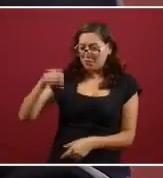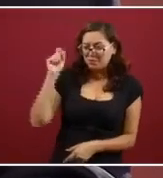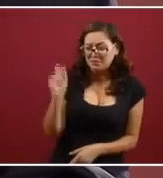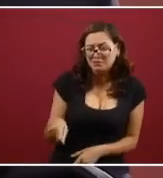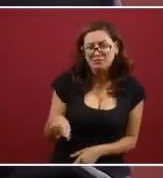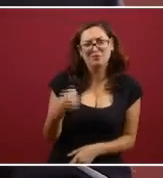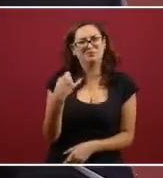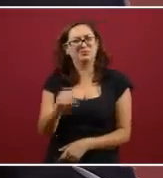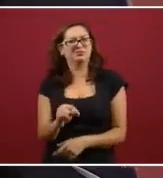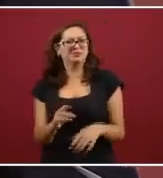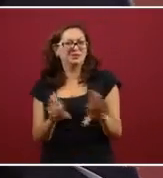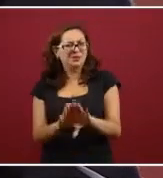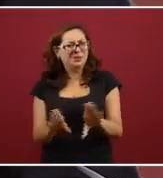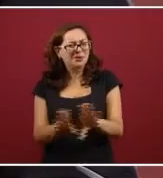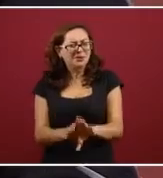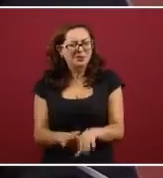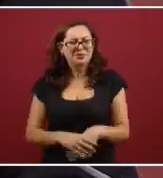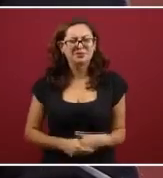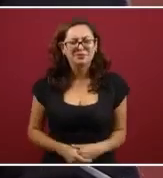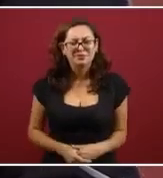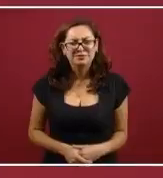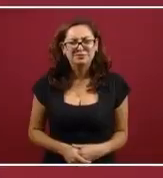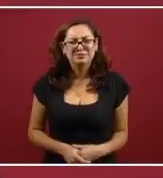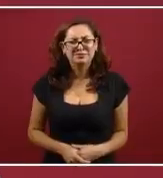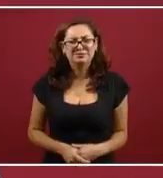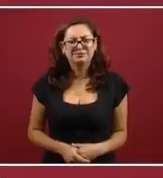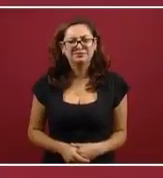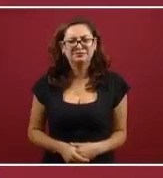Allá quienes